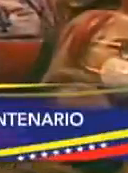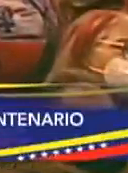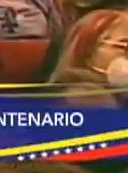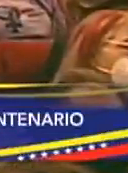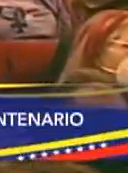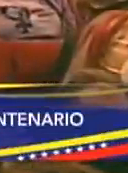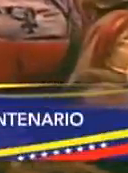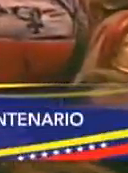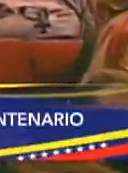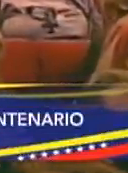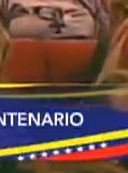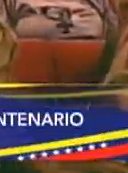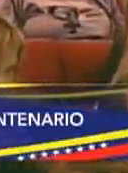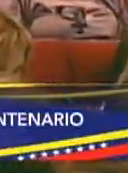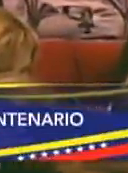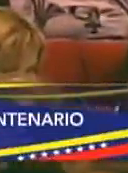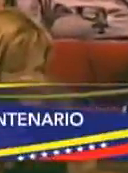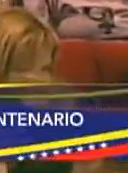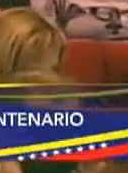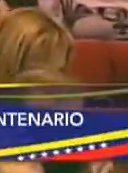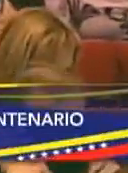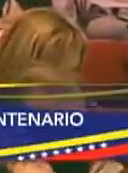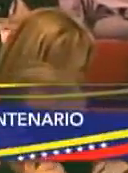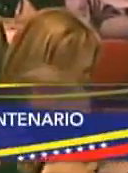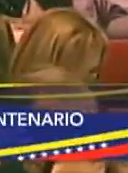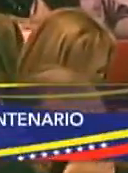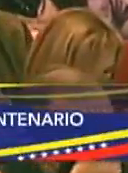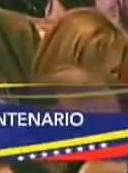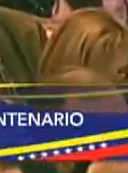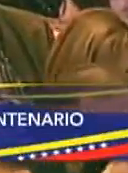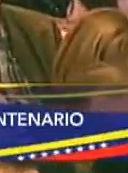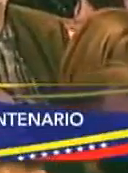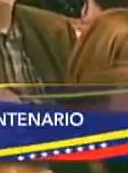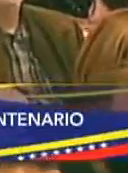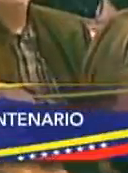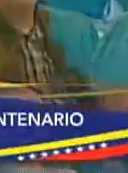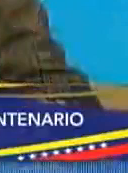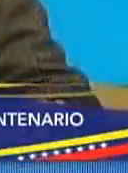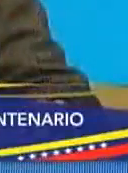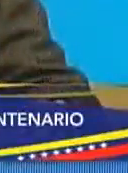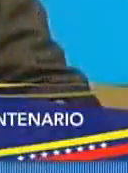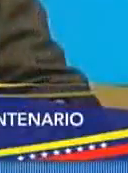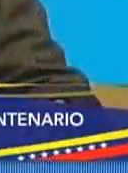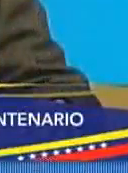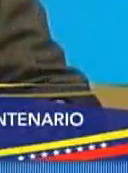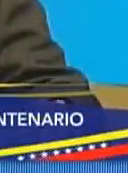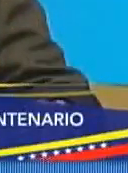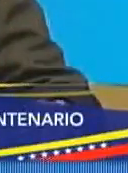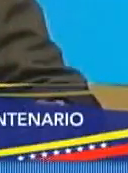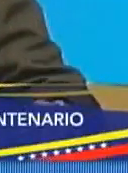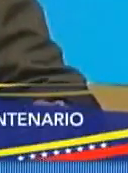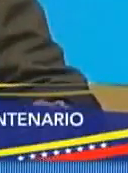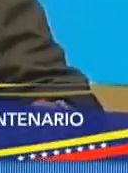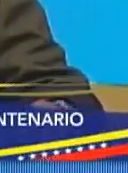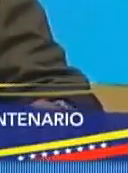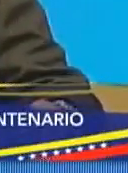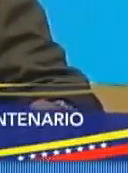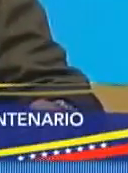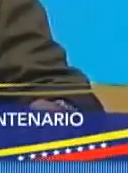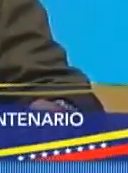Presidente Pedro Calzadilla, presidente del Consejo Nacional Electoral, líder de la historia